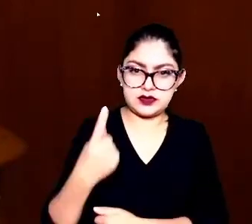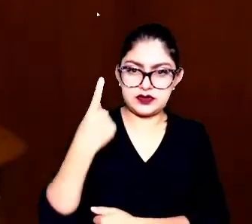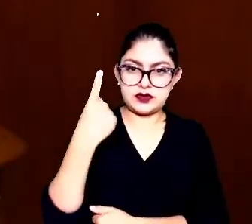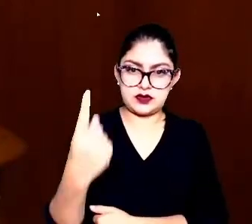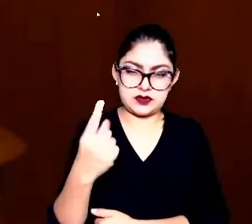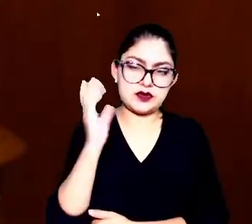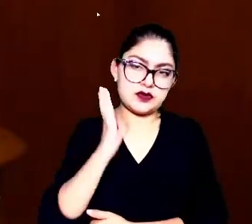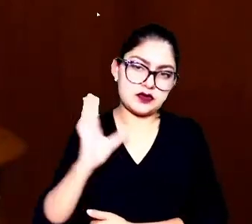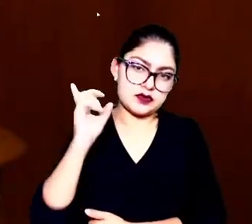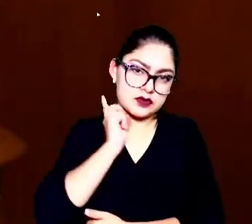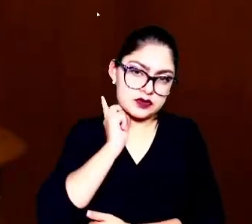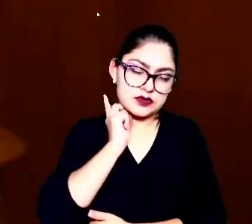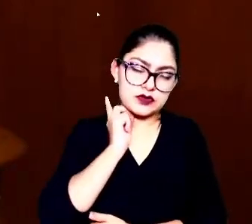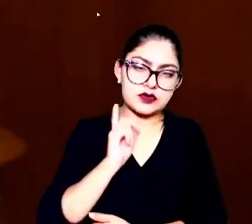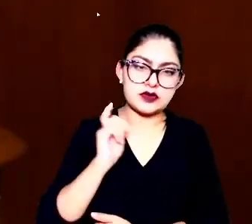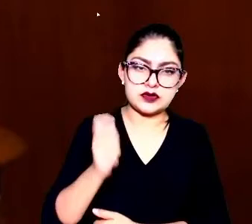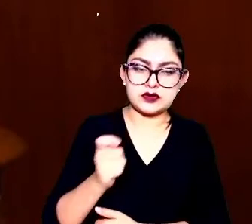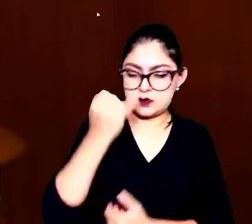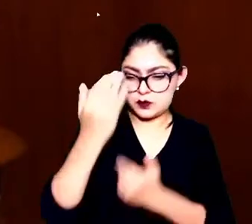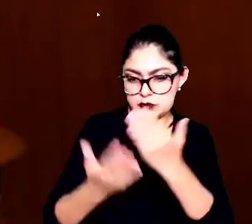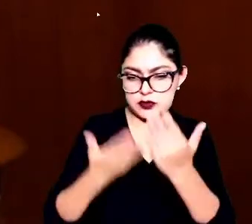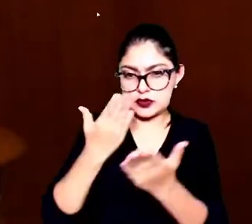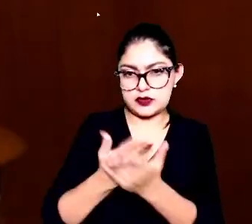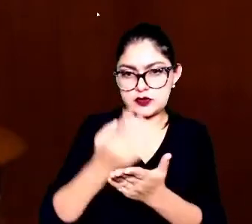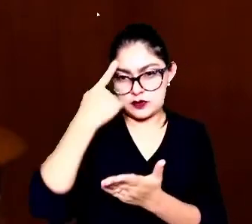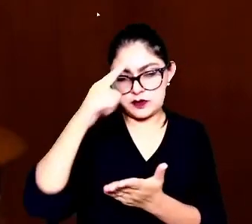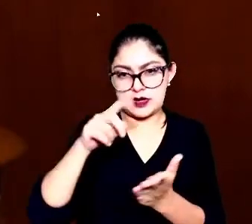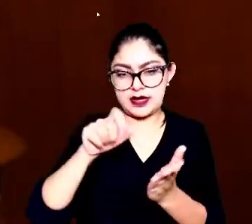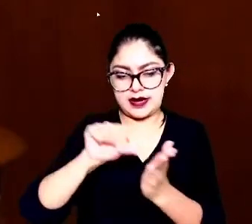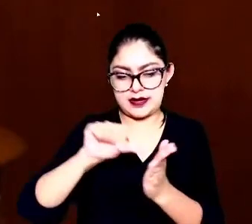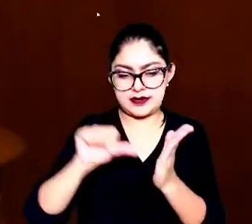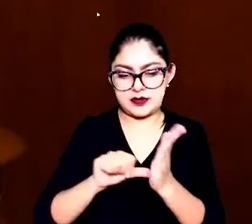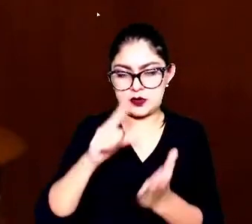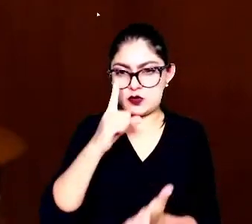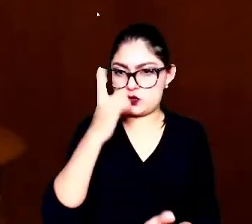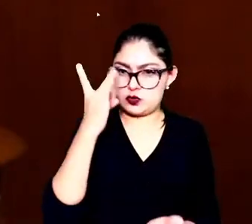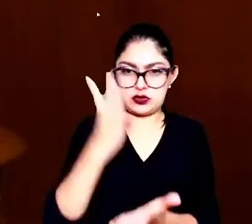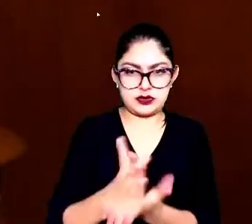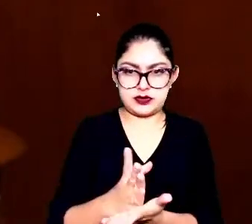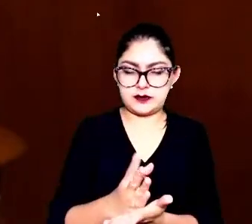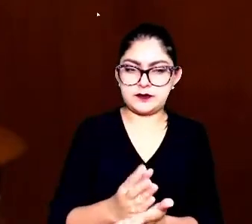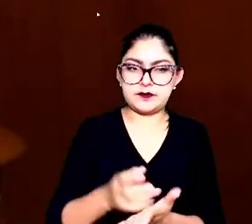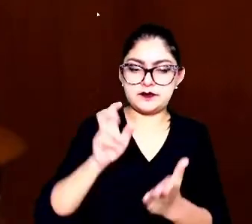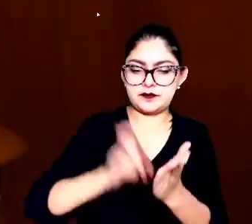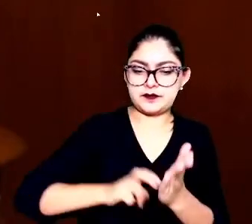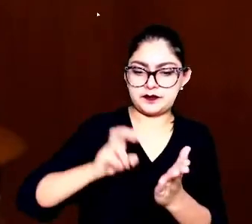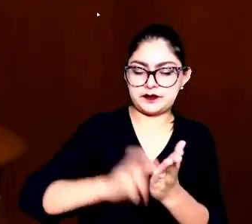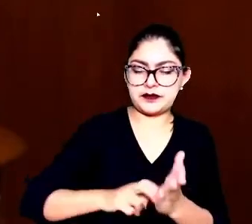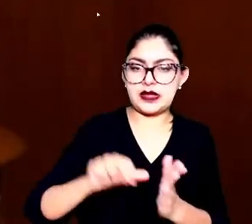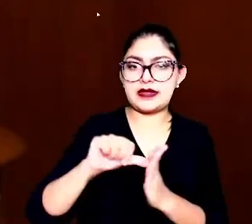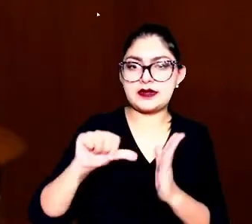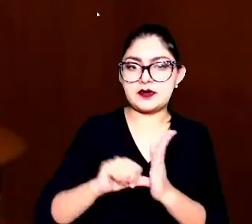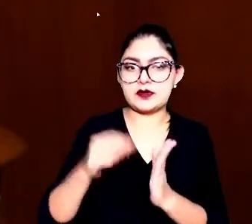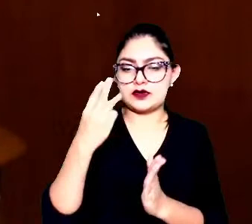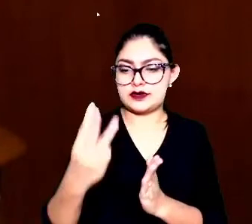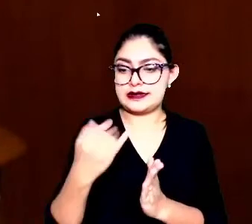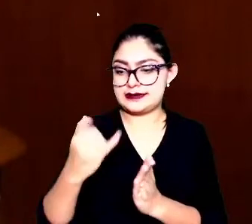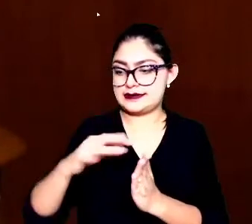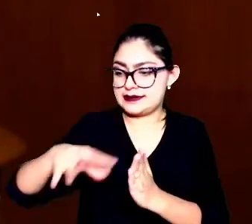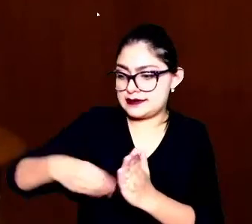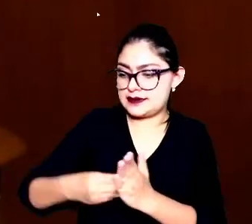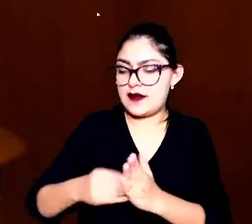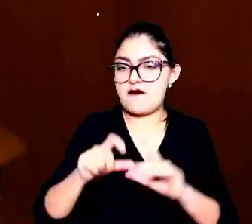proyecto de decreto artículo único se reforma el artículo 3 y se adiciona la fracción novena